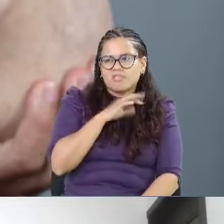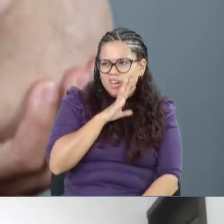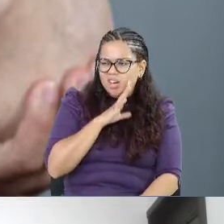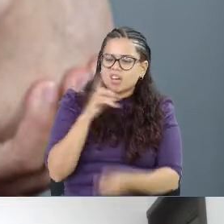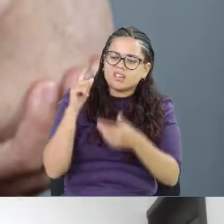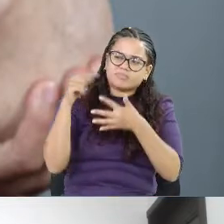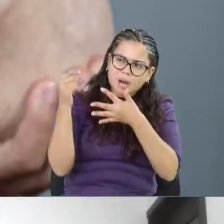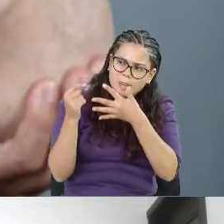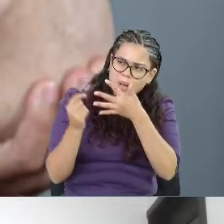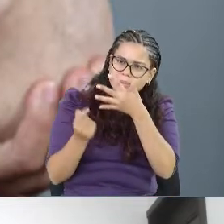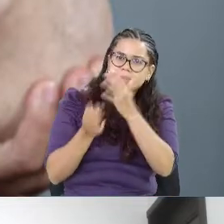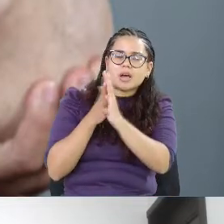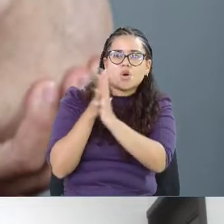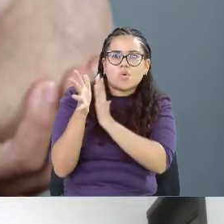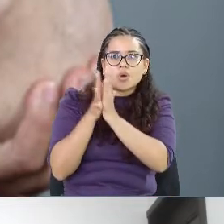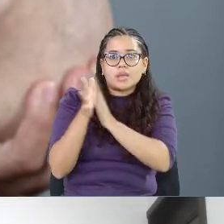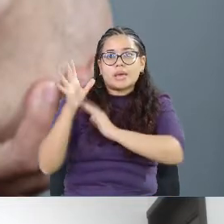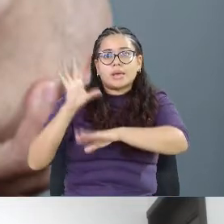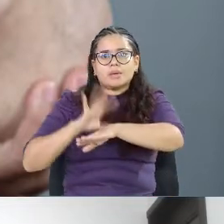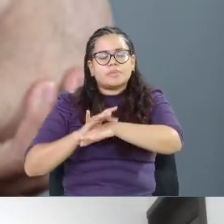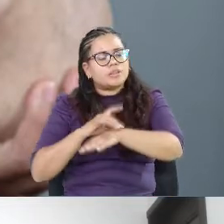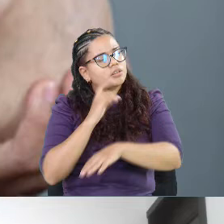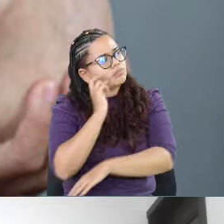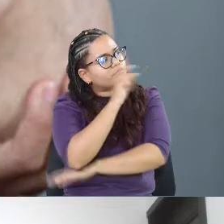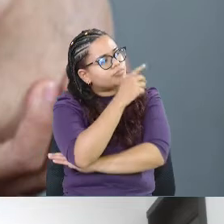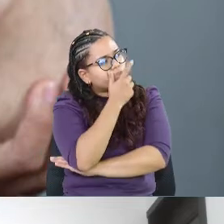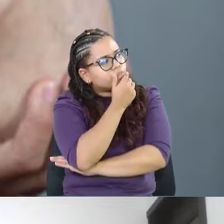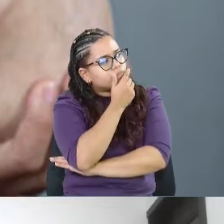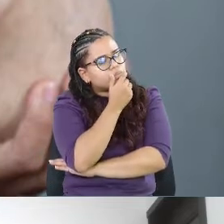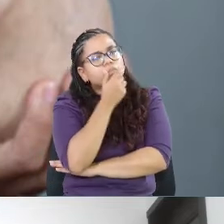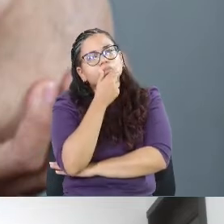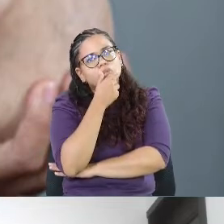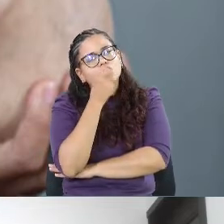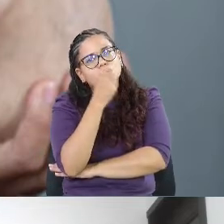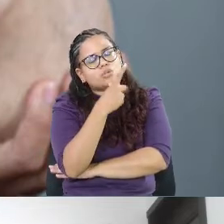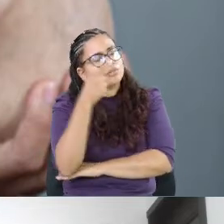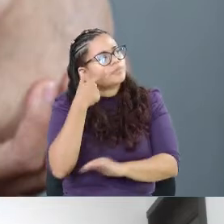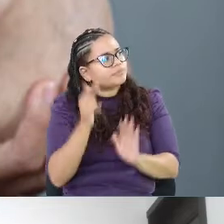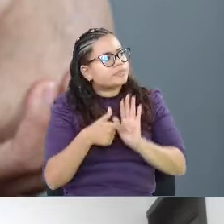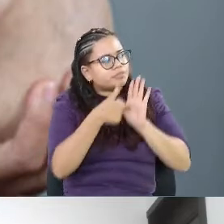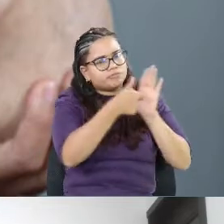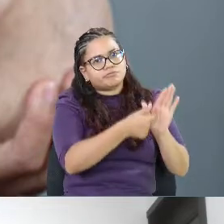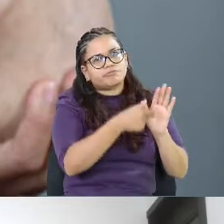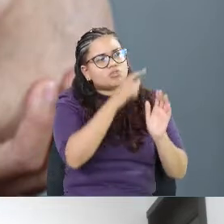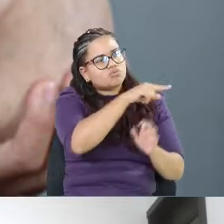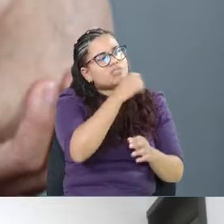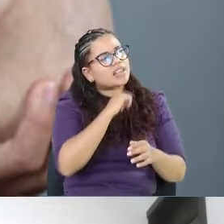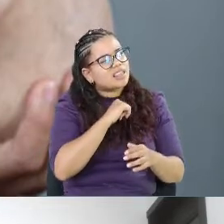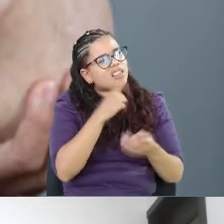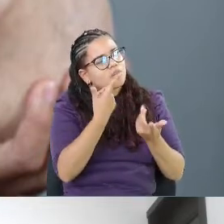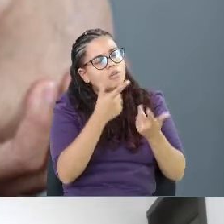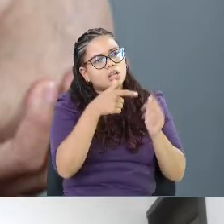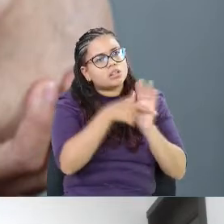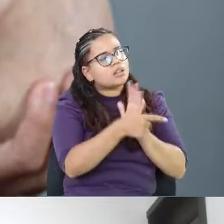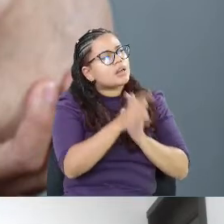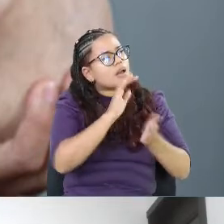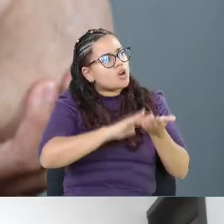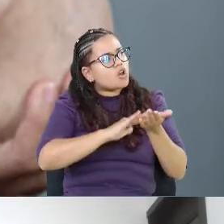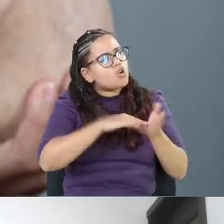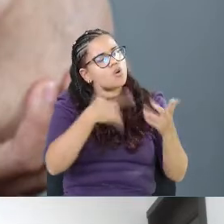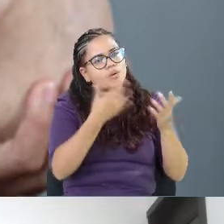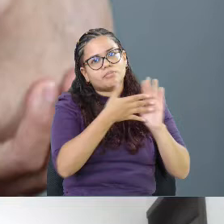diferentes síntomas y el doctor sacaba un diagnóstico y podía resolver de manera sencilla. Pero